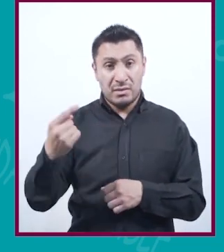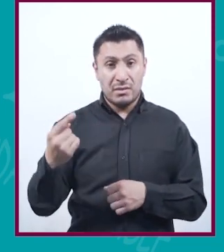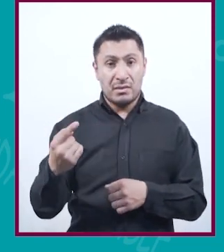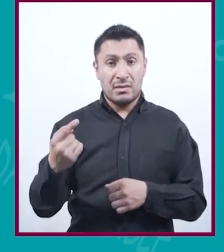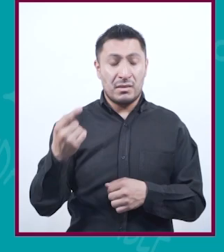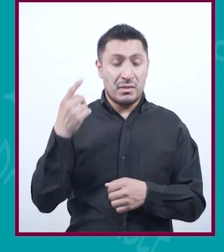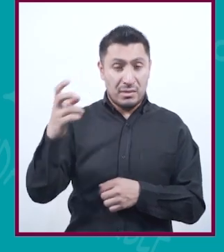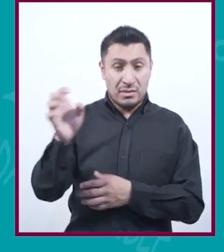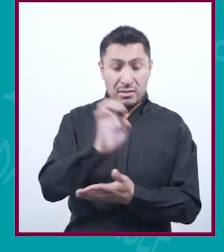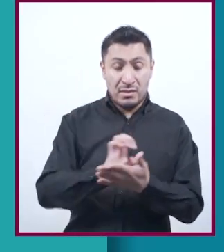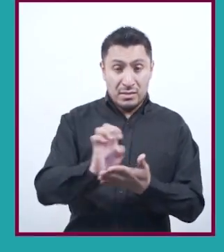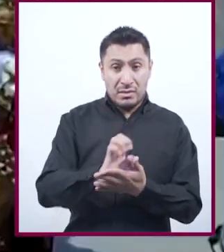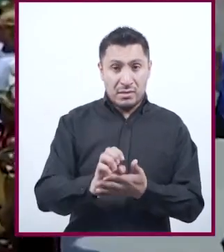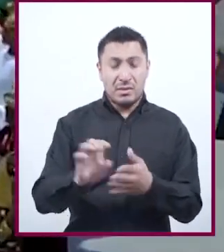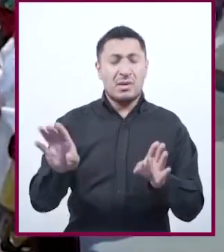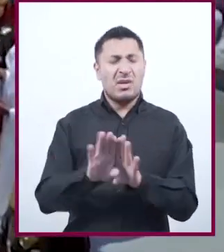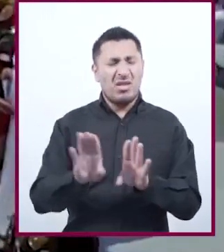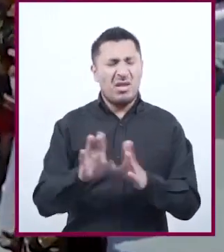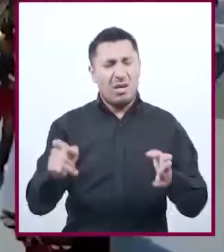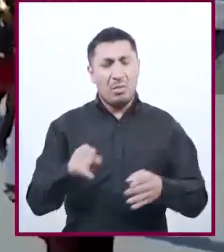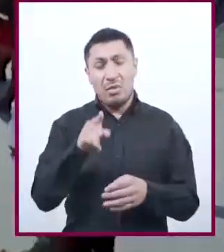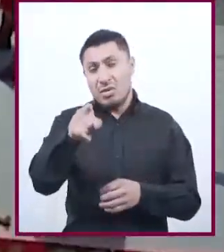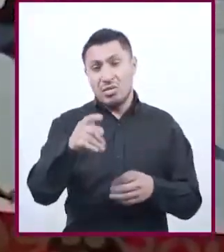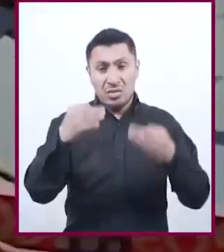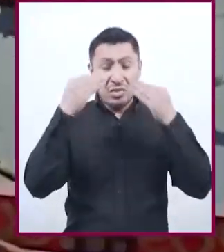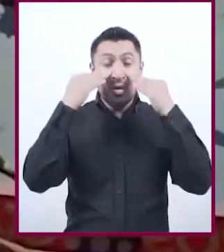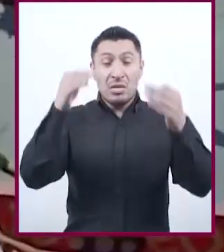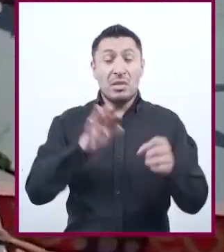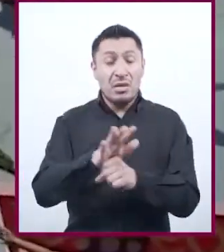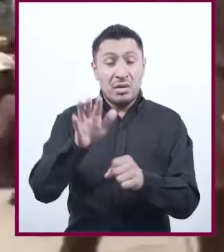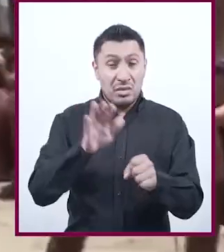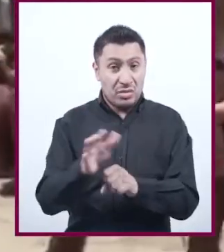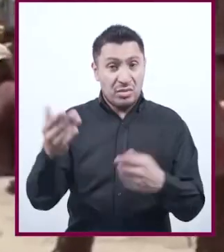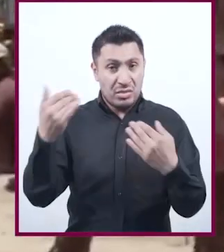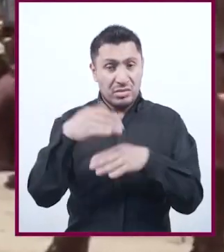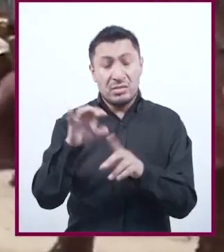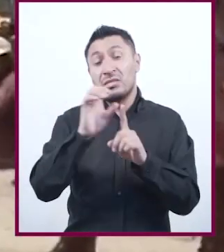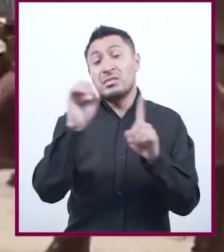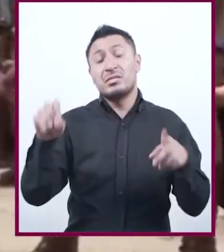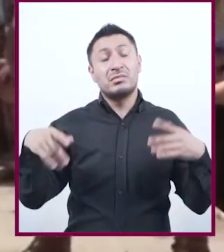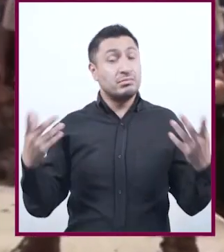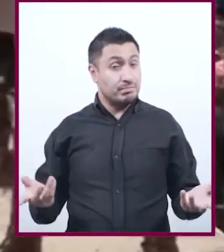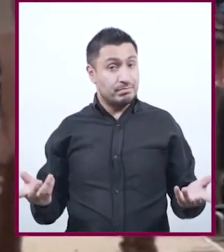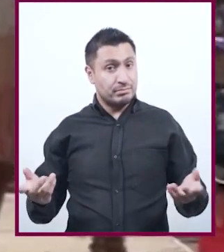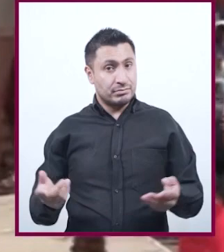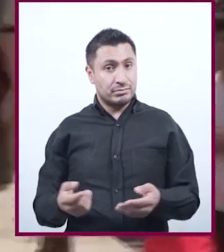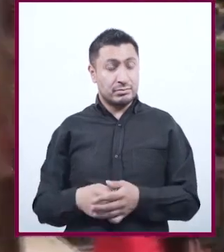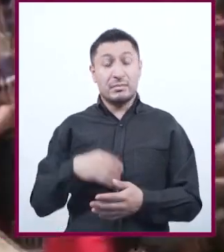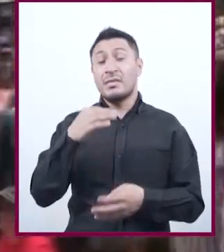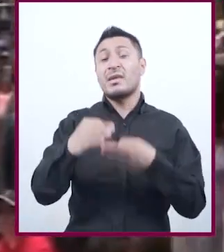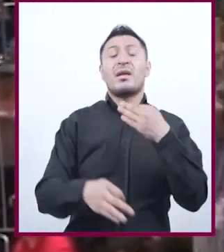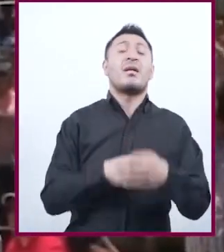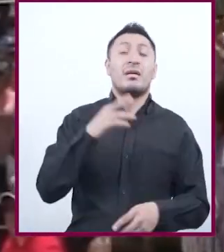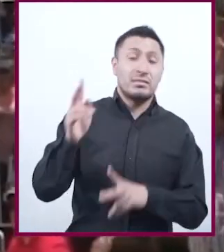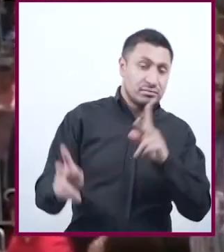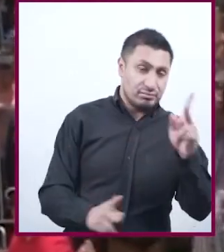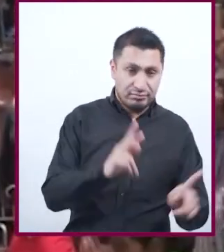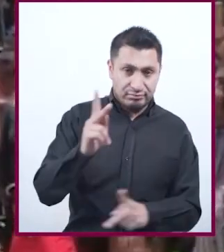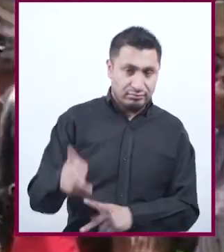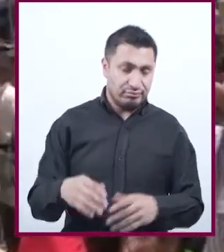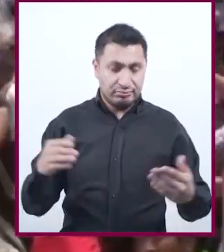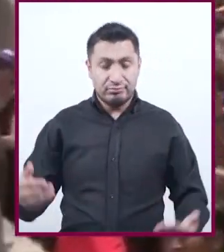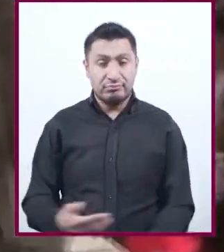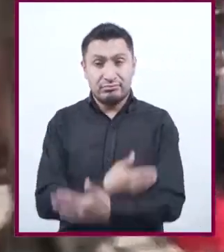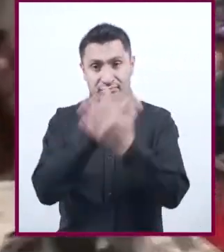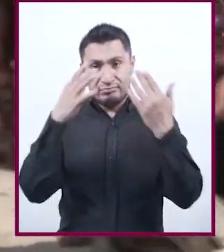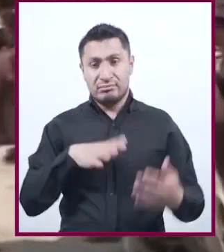observar sobre la logística? Para lo que me están preguntando, sino que todos los pueblos originarios tienen una muy buena organización, yo